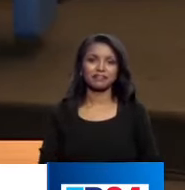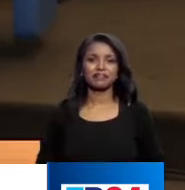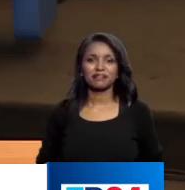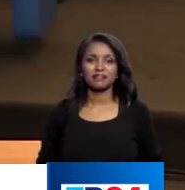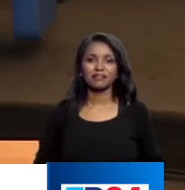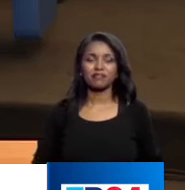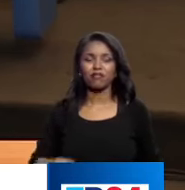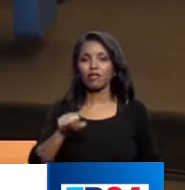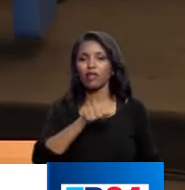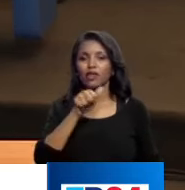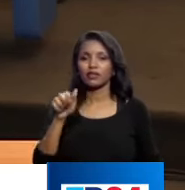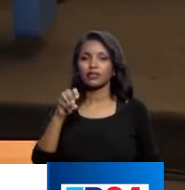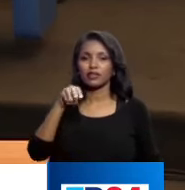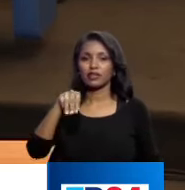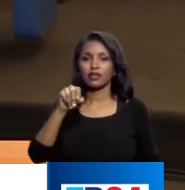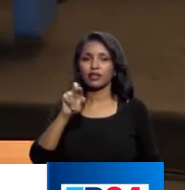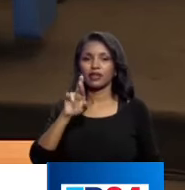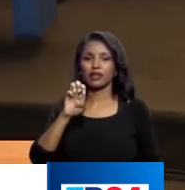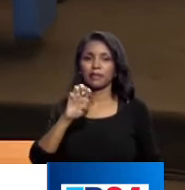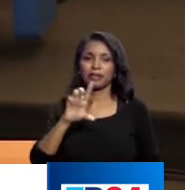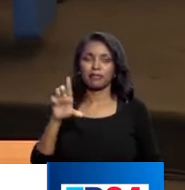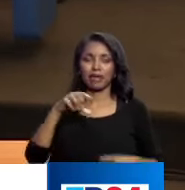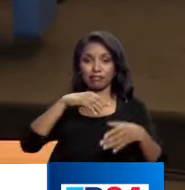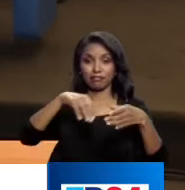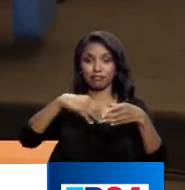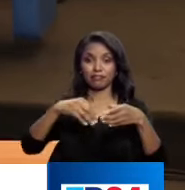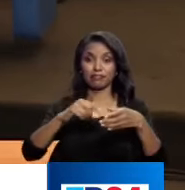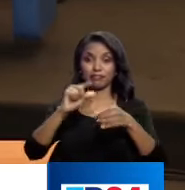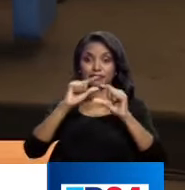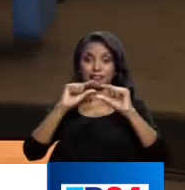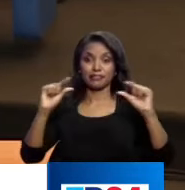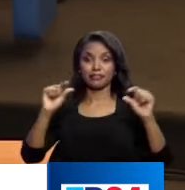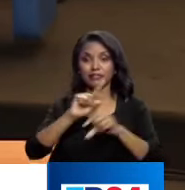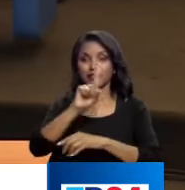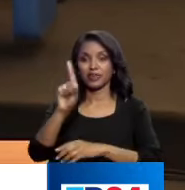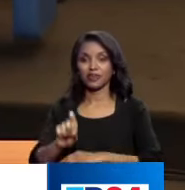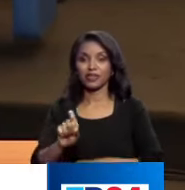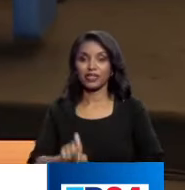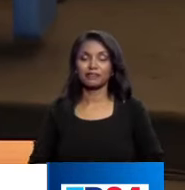Pasamos ahora a la candidata Maribel Gordón. Su pregunta es: